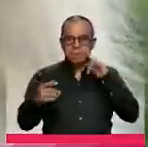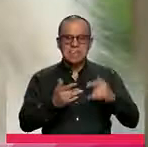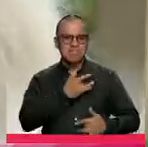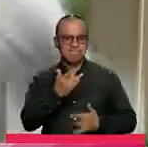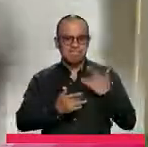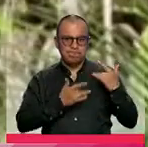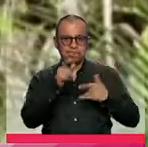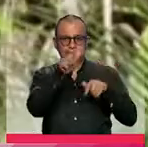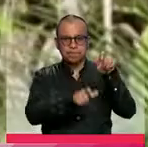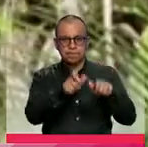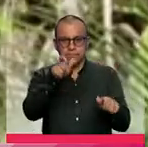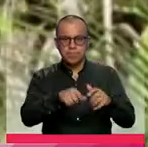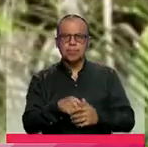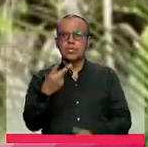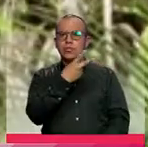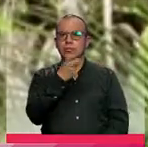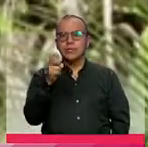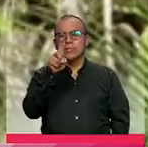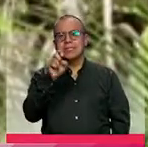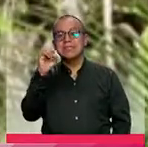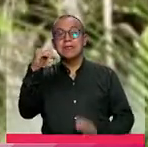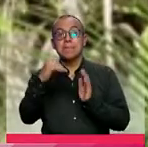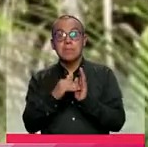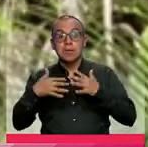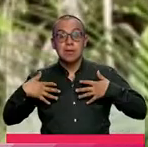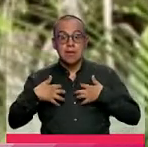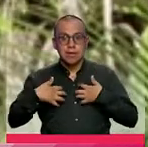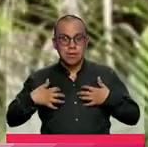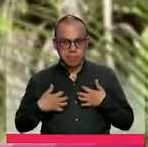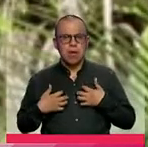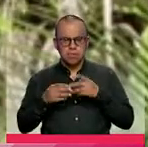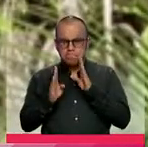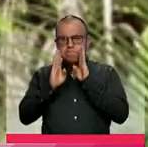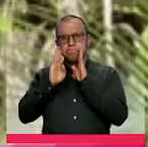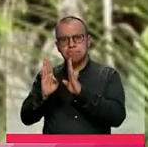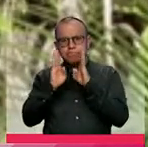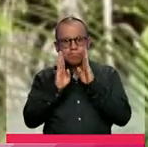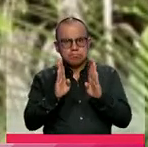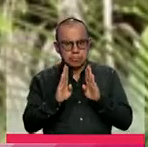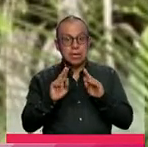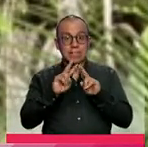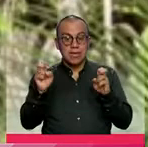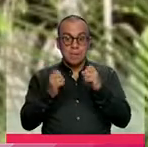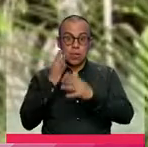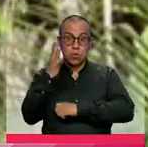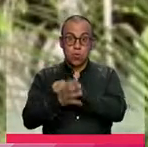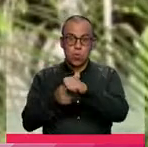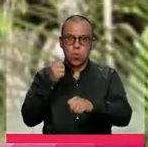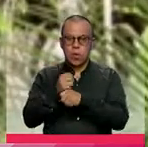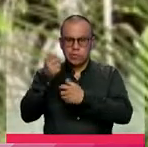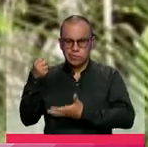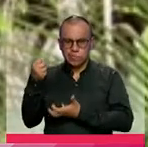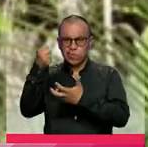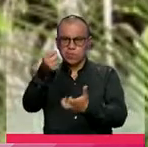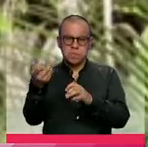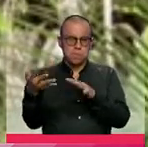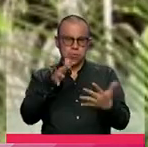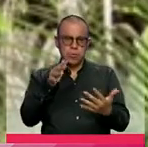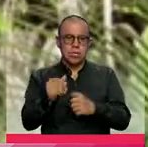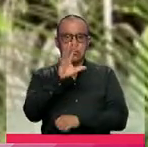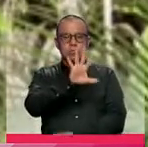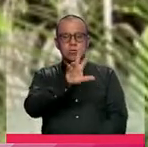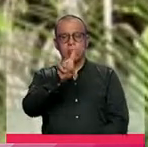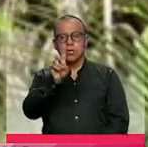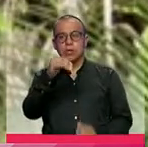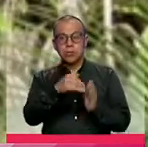los bogotanos. Unos 260 mil animales podrían ser atendidos durante el cuatrienio con un presupuesto total aproximado de